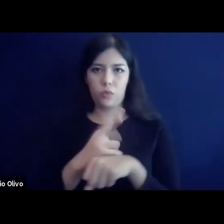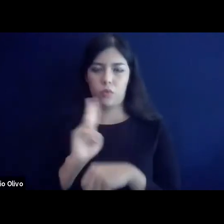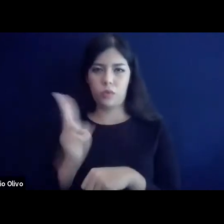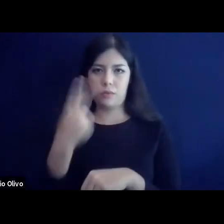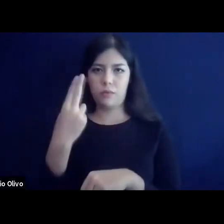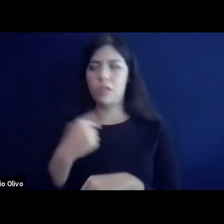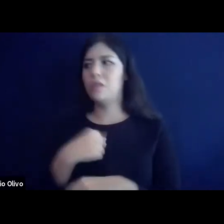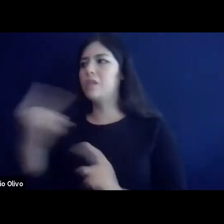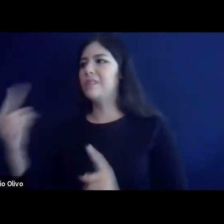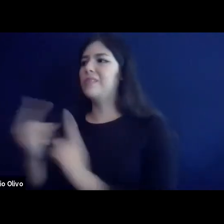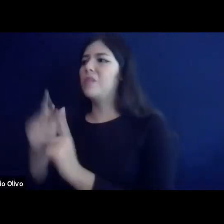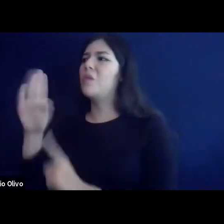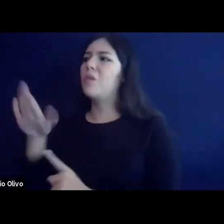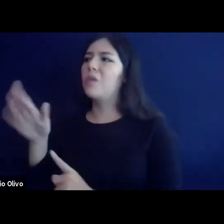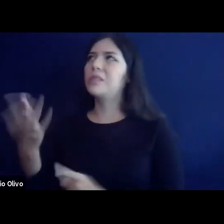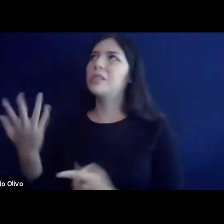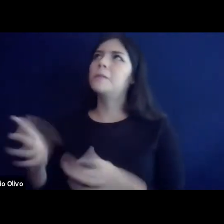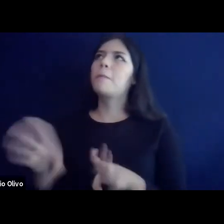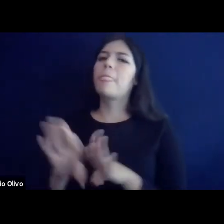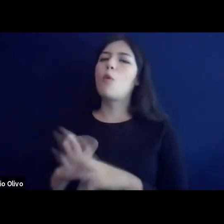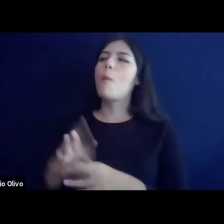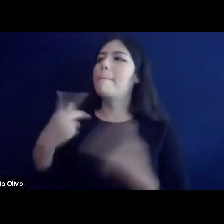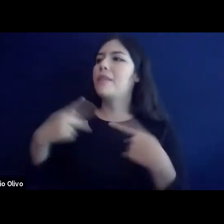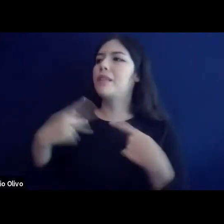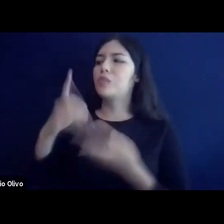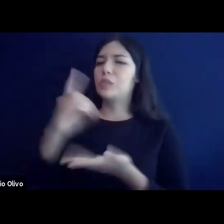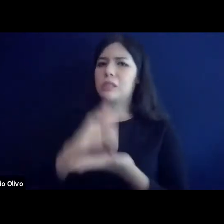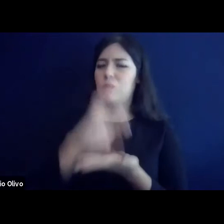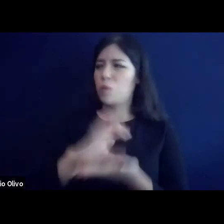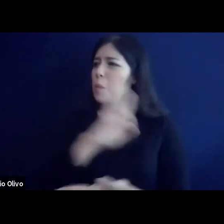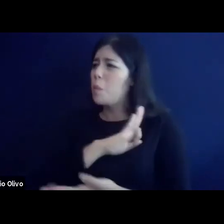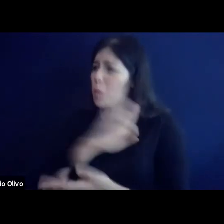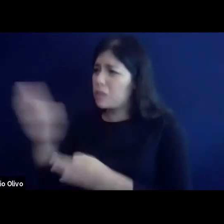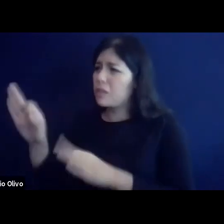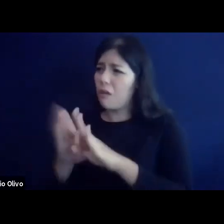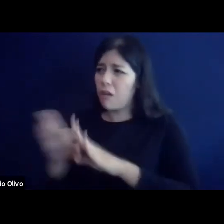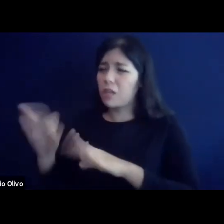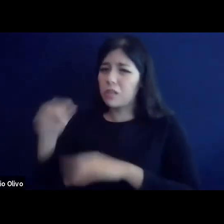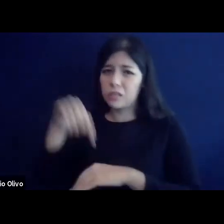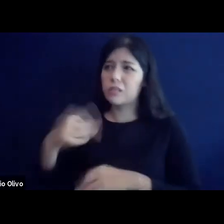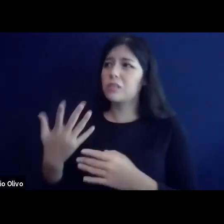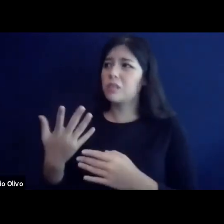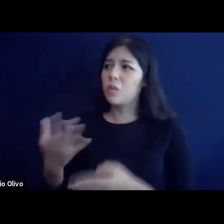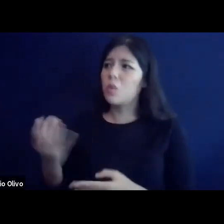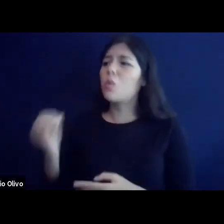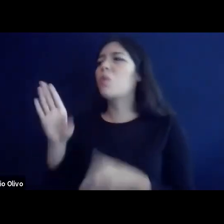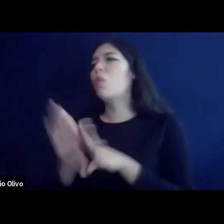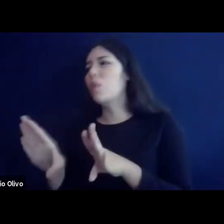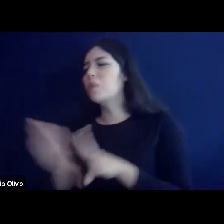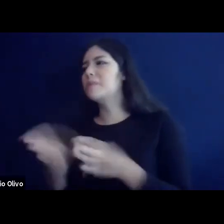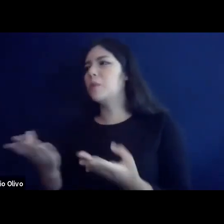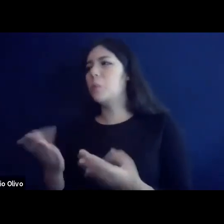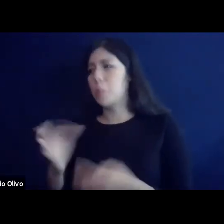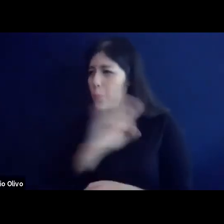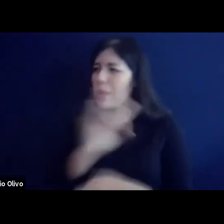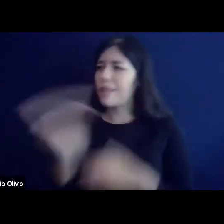¿Podemos o no podemos ofrecer algo o trabajar? Y bueno, después de eso se fueron acomodando